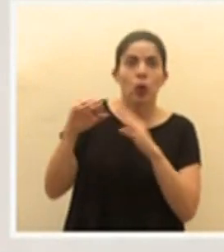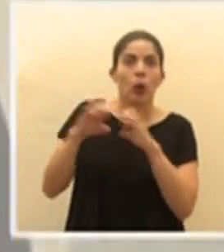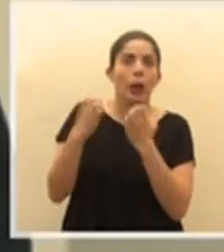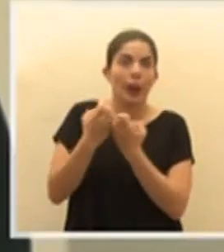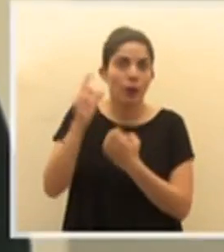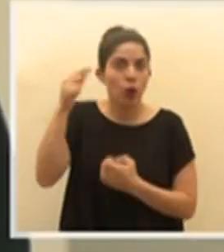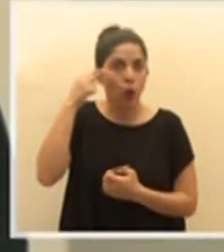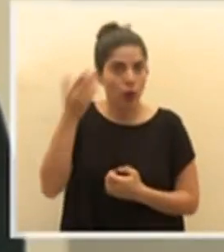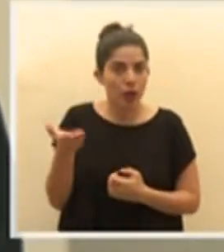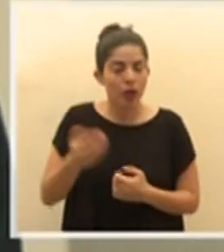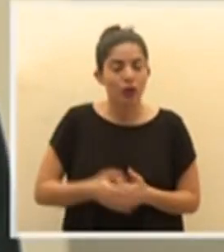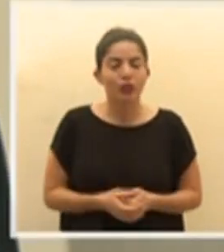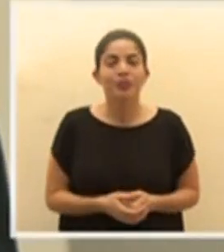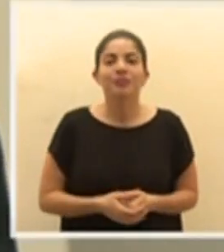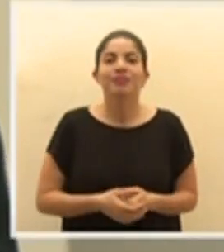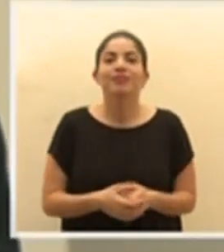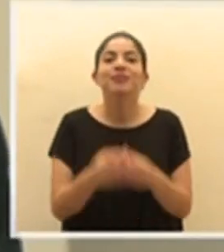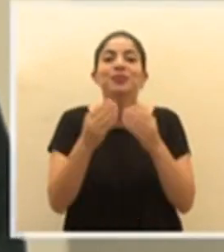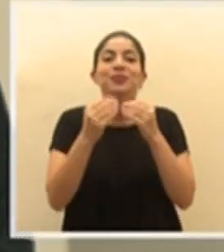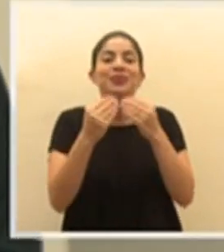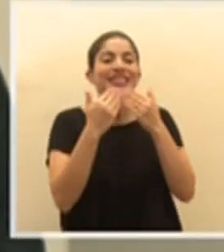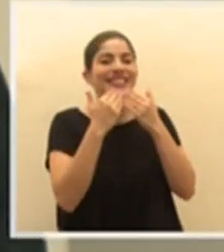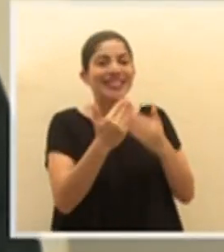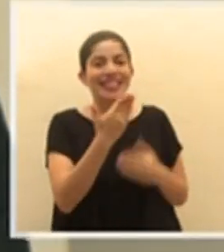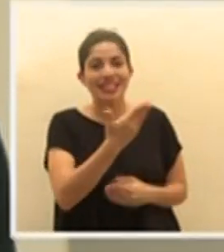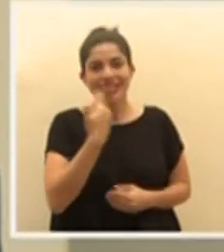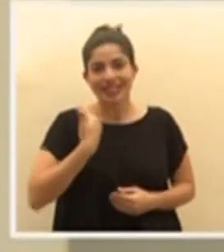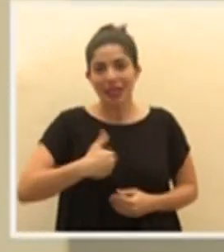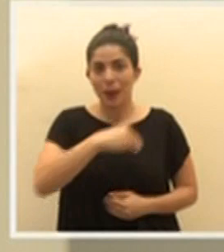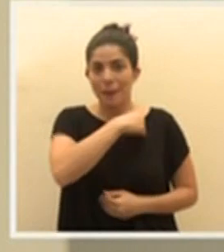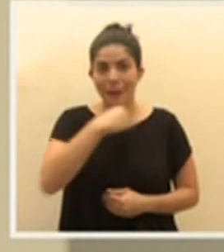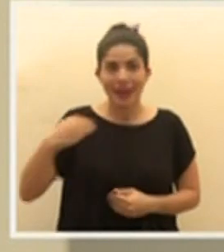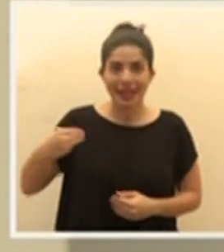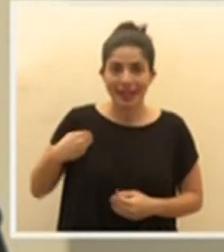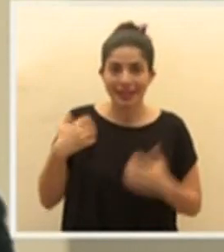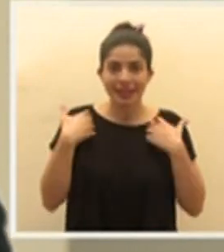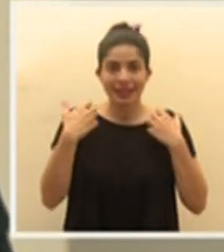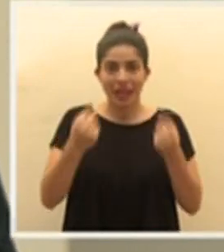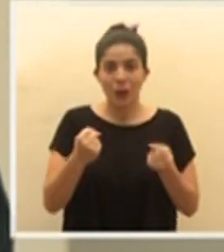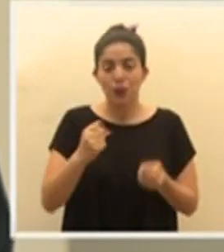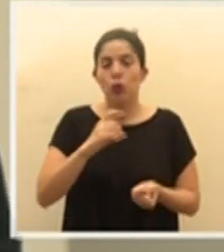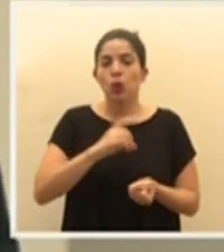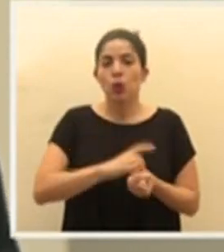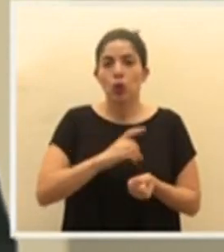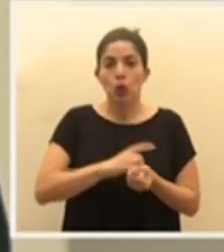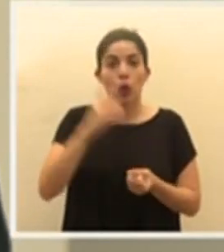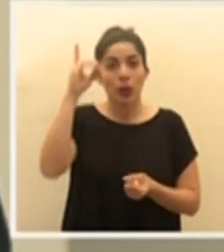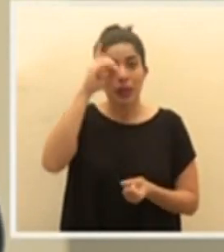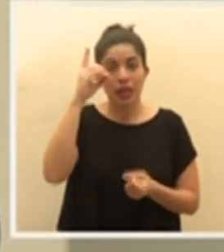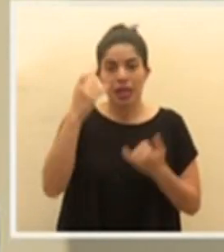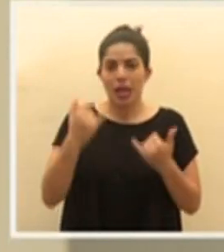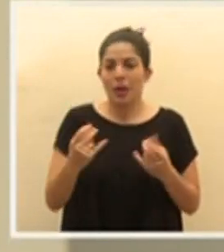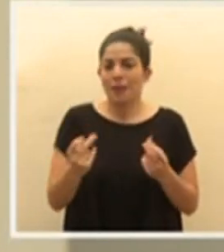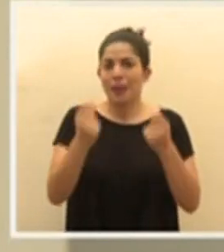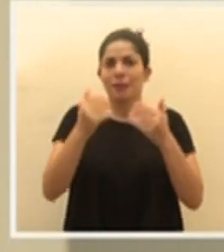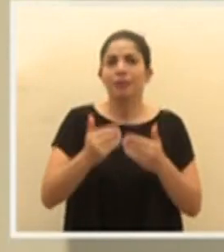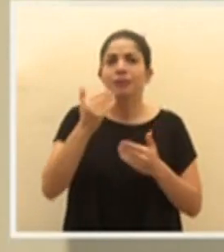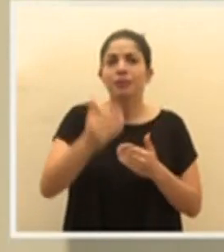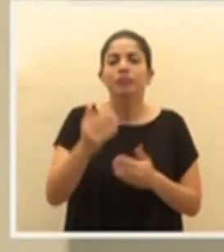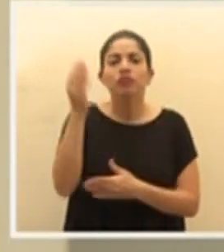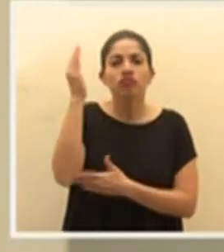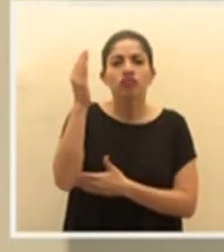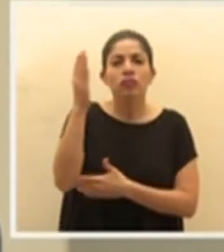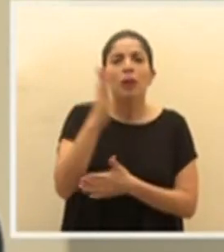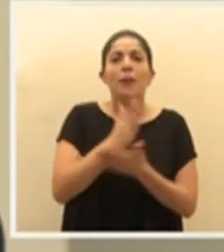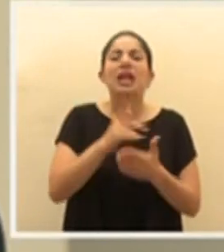gobierno. Muchísimas gracias al señor ministro de Salud, doctor Daniel Salas. De inmediato vamos a escuchar el reporte